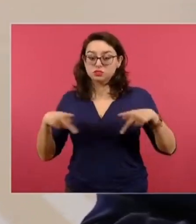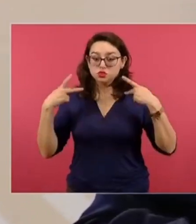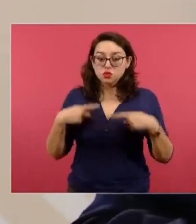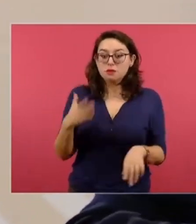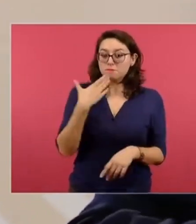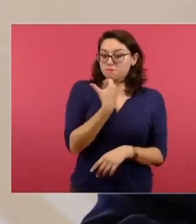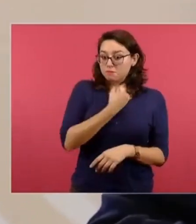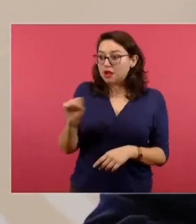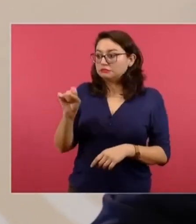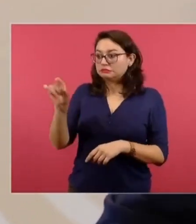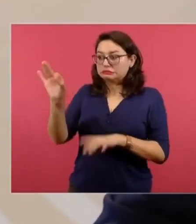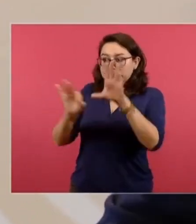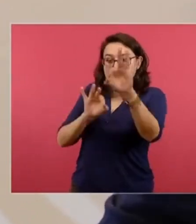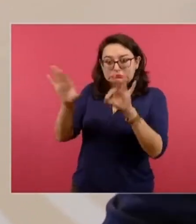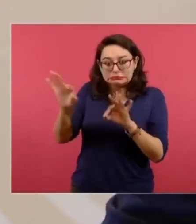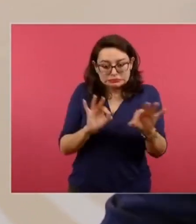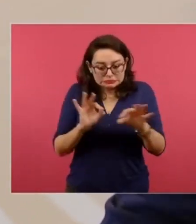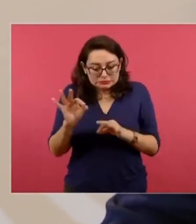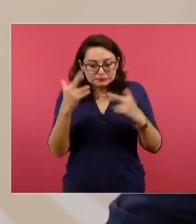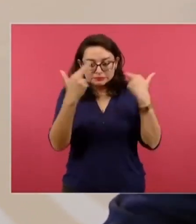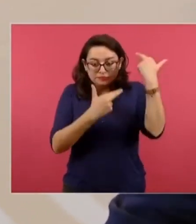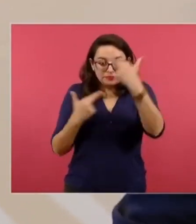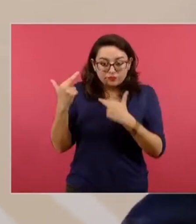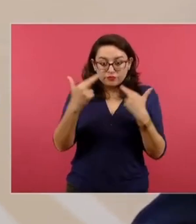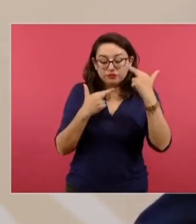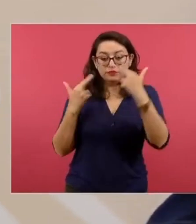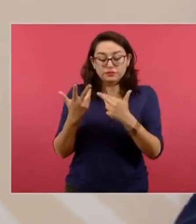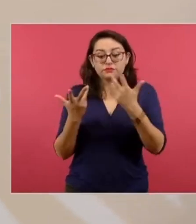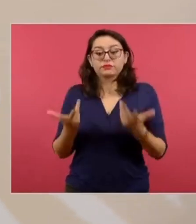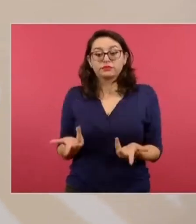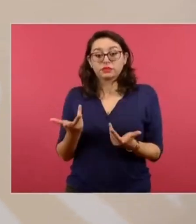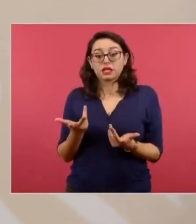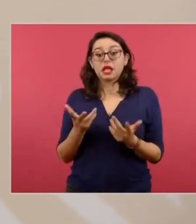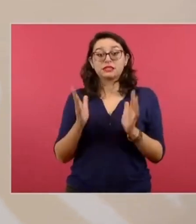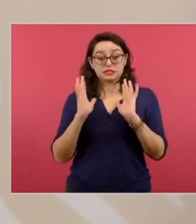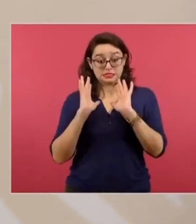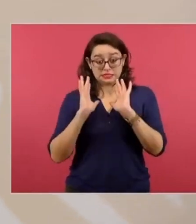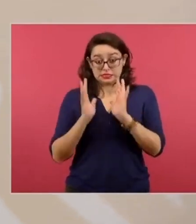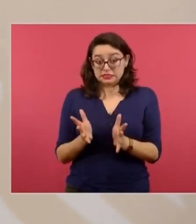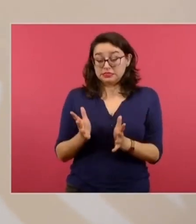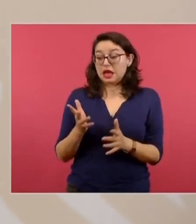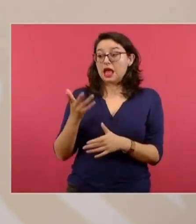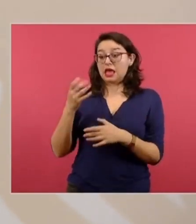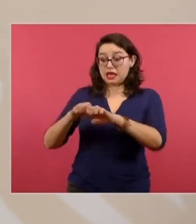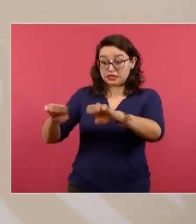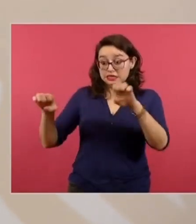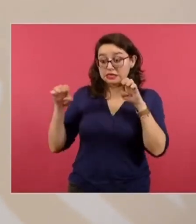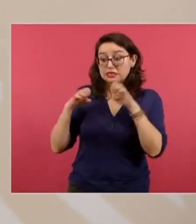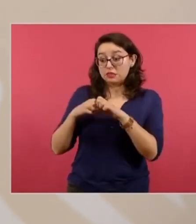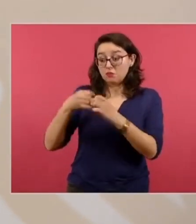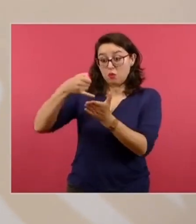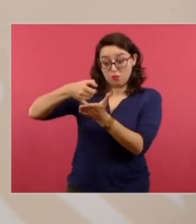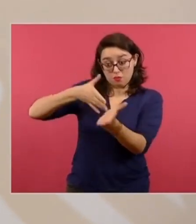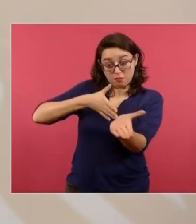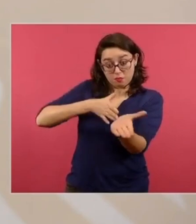perfeccionando y terminamos con tutorías de acompañamiento con el equipo de la Dirección General de Materiales, a la que le mando un fuerte abrazo, a todos